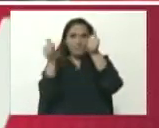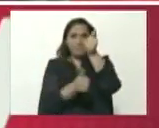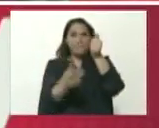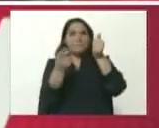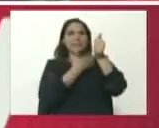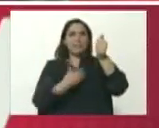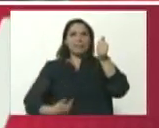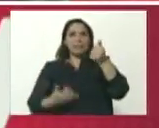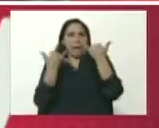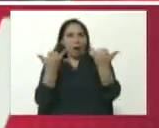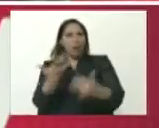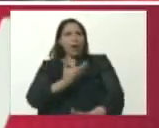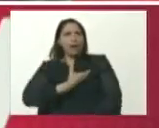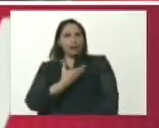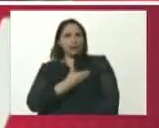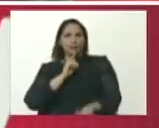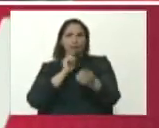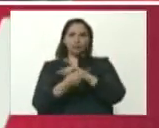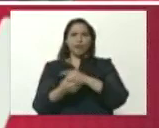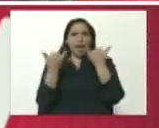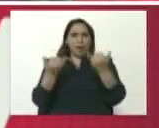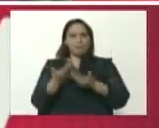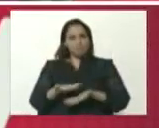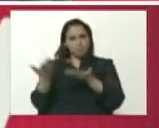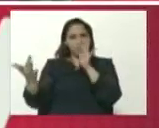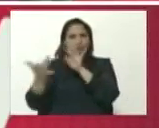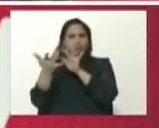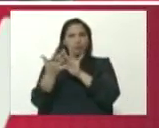vicepresidenta, ahora es alcaldesa. Adelante, Mirna.